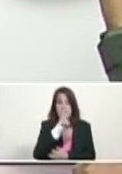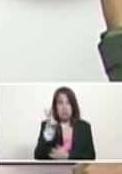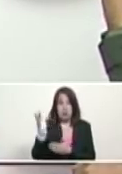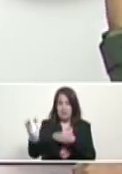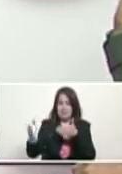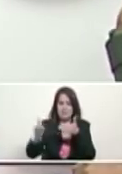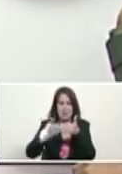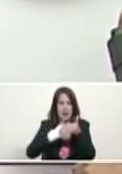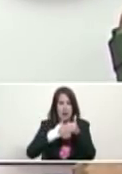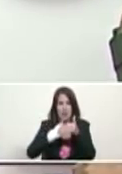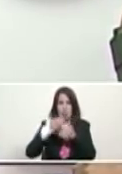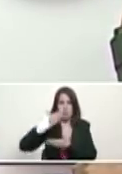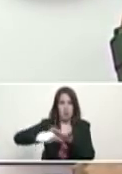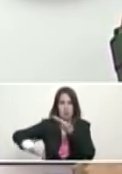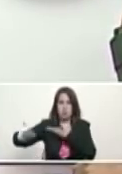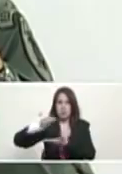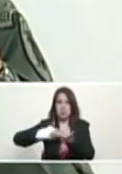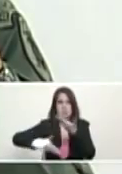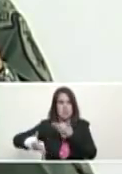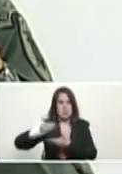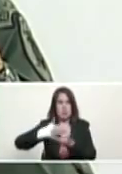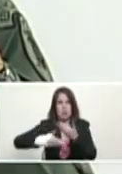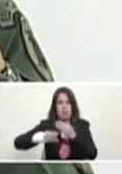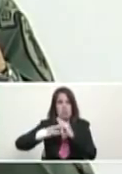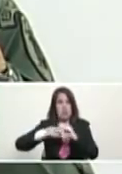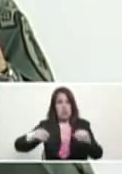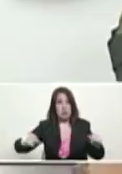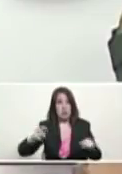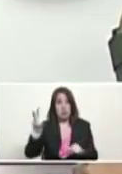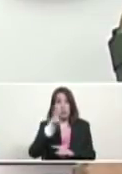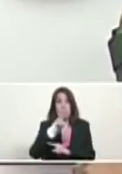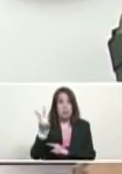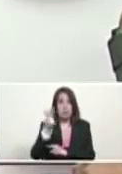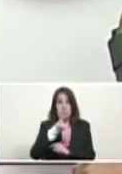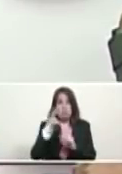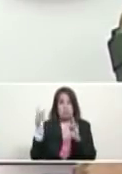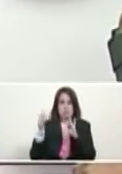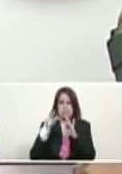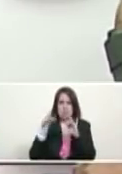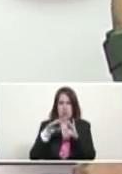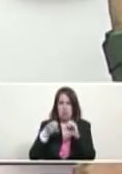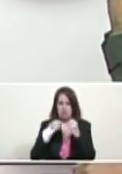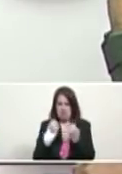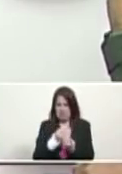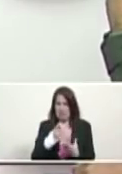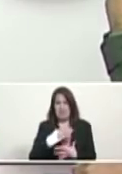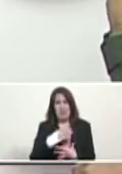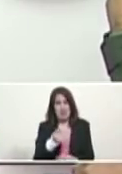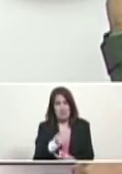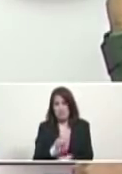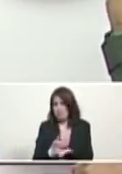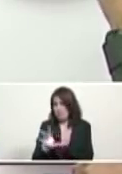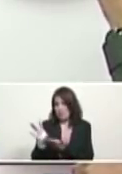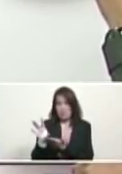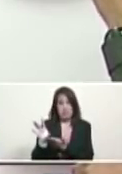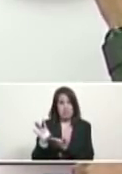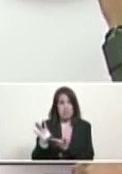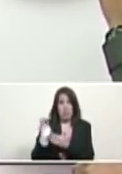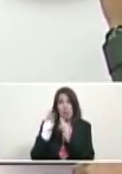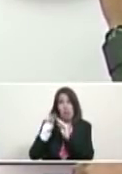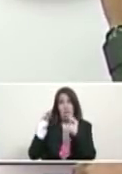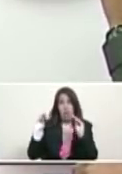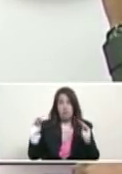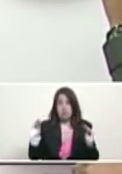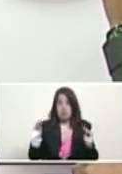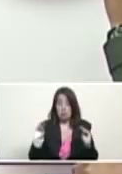cerraba las negociaciones en territorio venezolano para el establecimiento de una oficina de interés. Y fue notificado que a